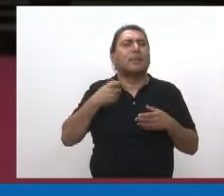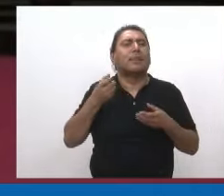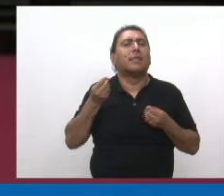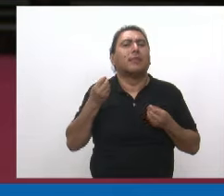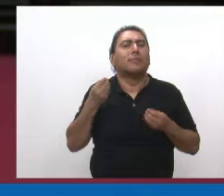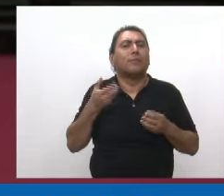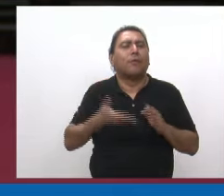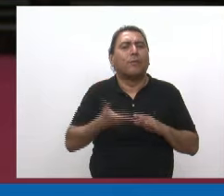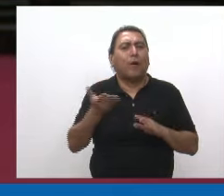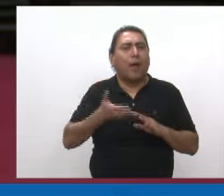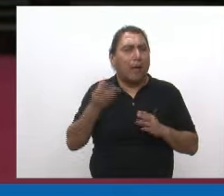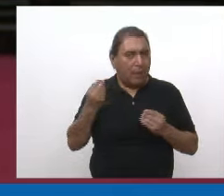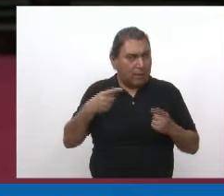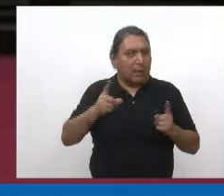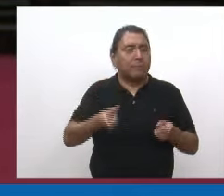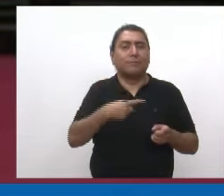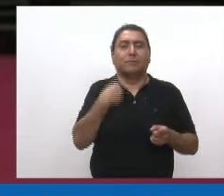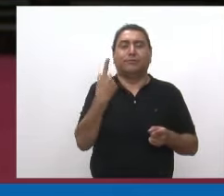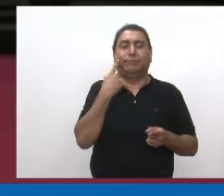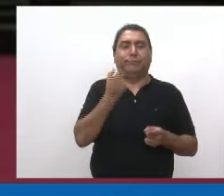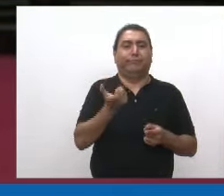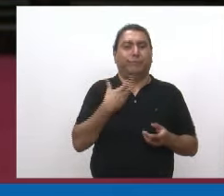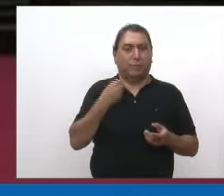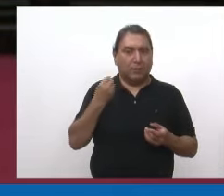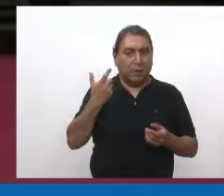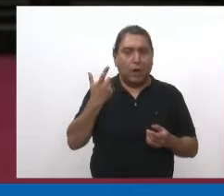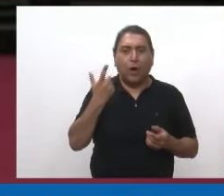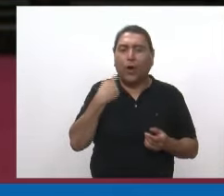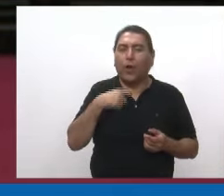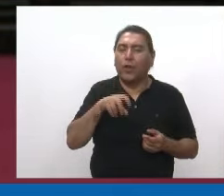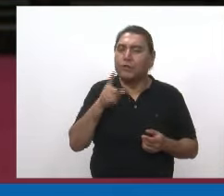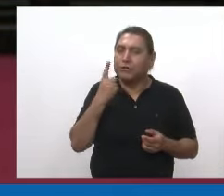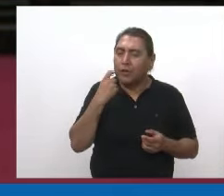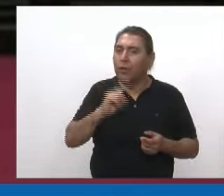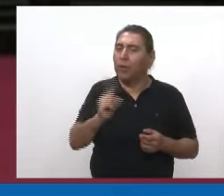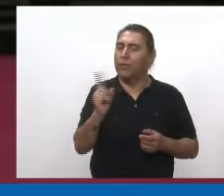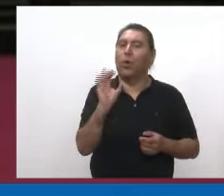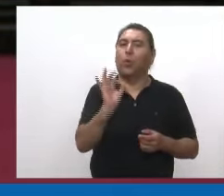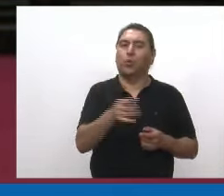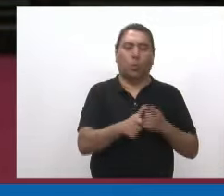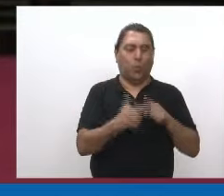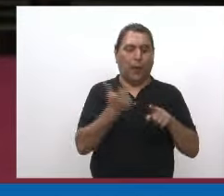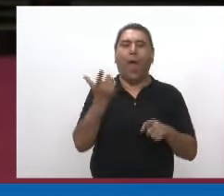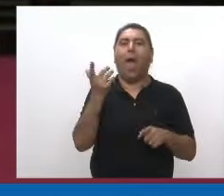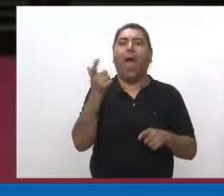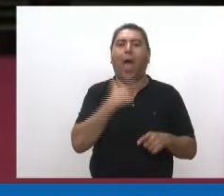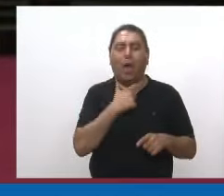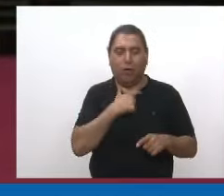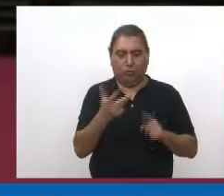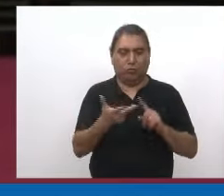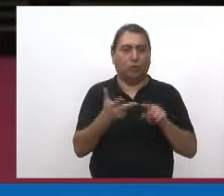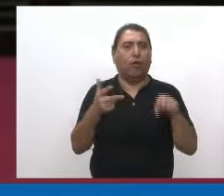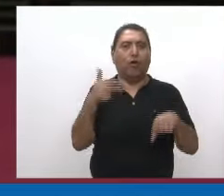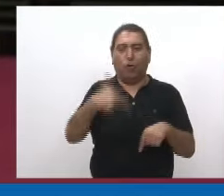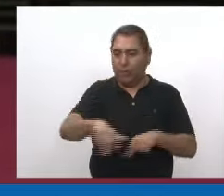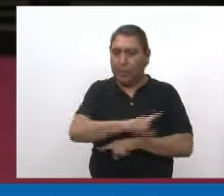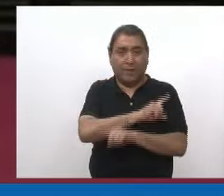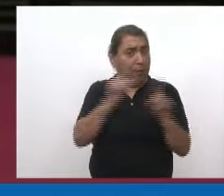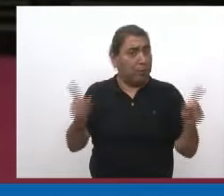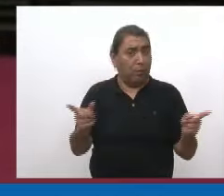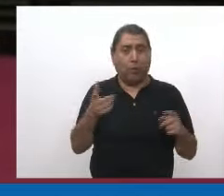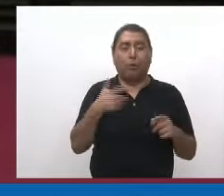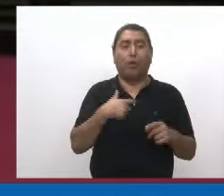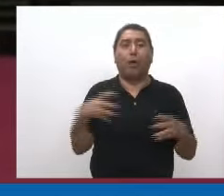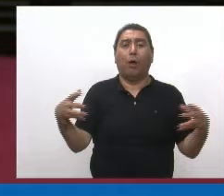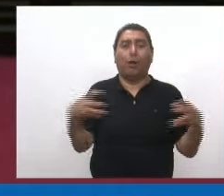No la vieron en octubre, no la vieron en agosto, no la vieron en noviembre y ahora, tristemente, la casta política no la